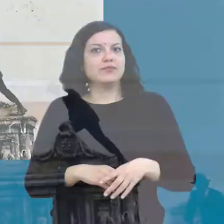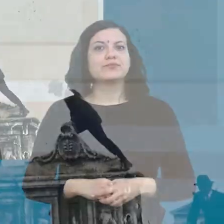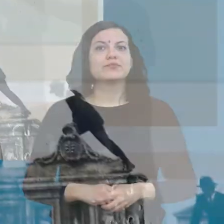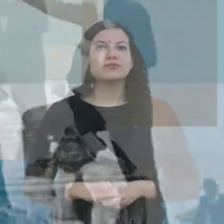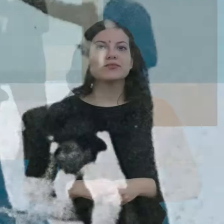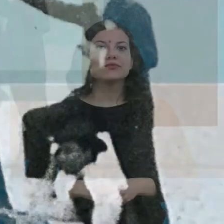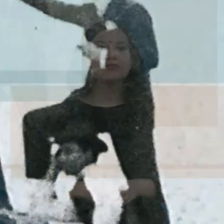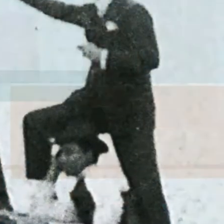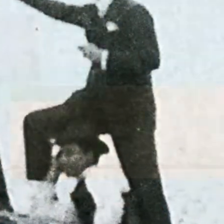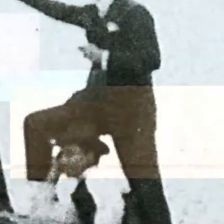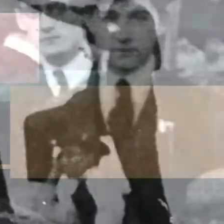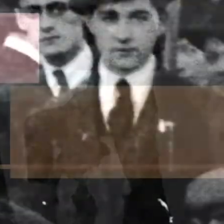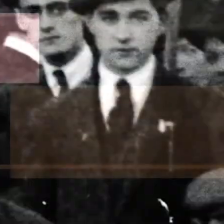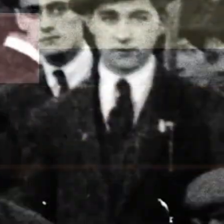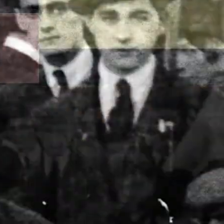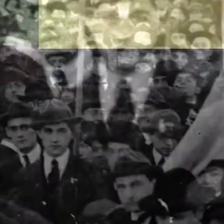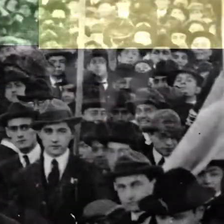eso.